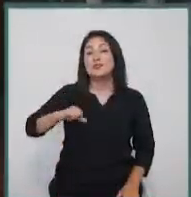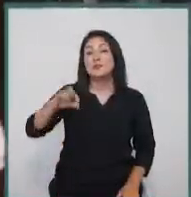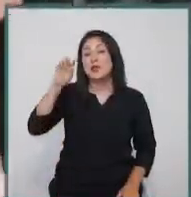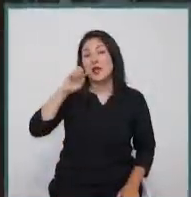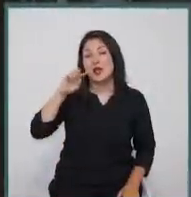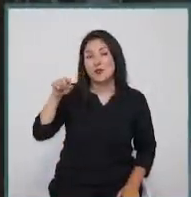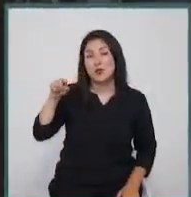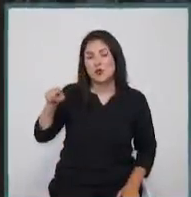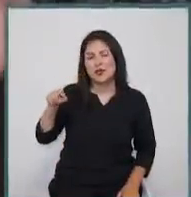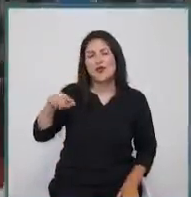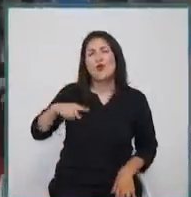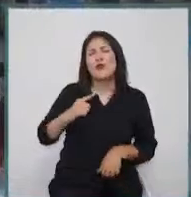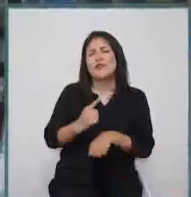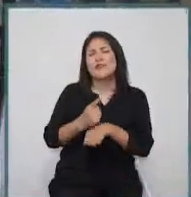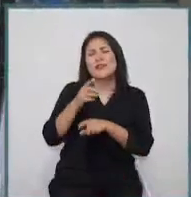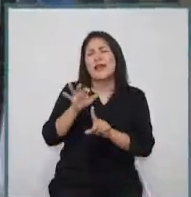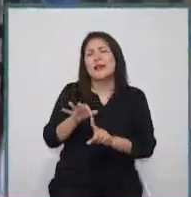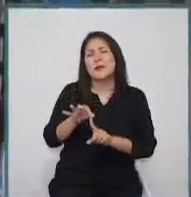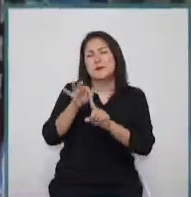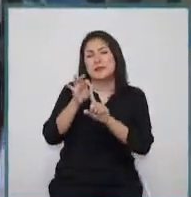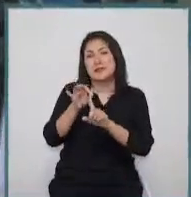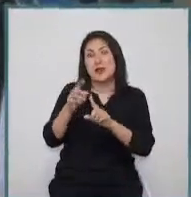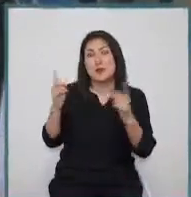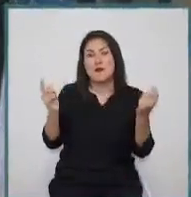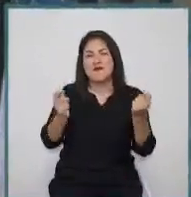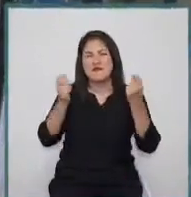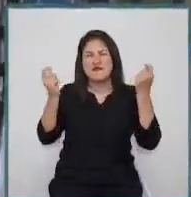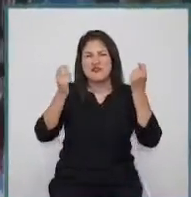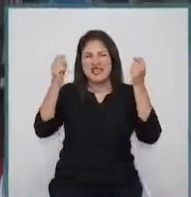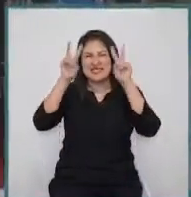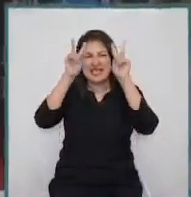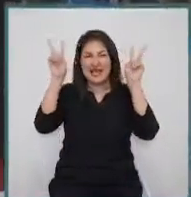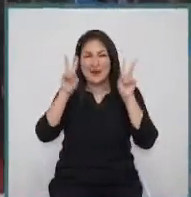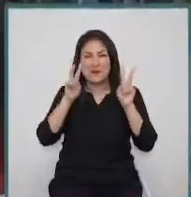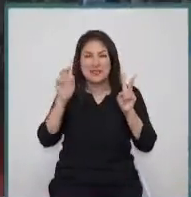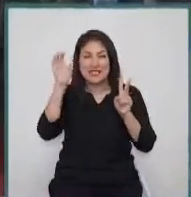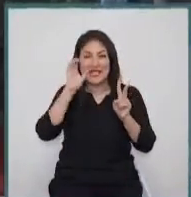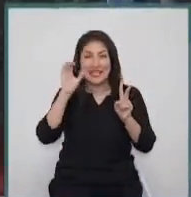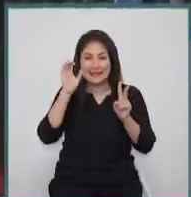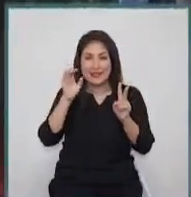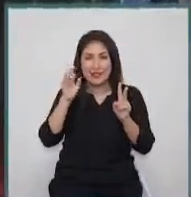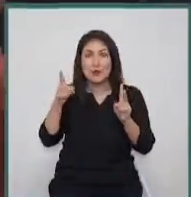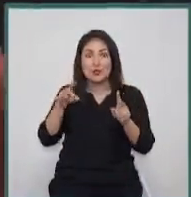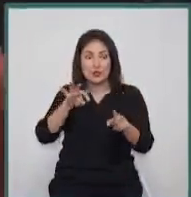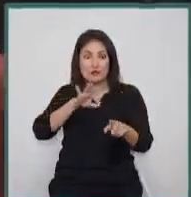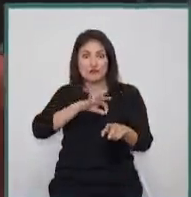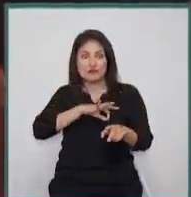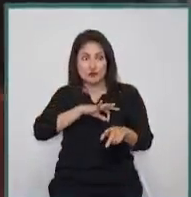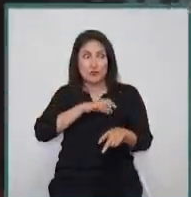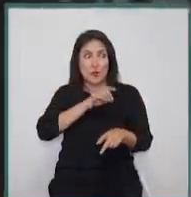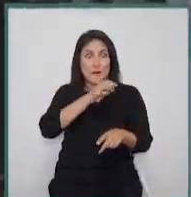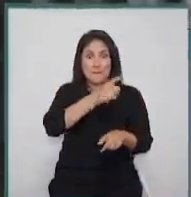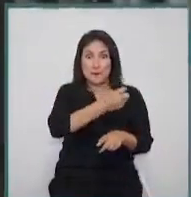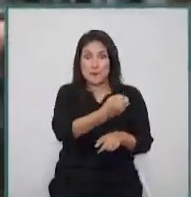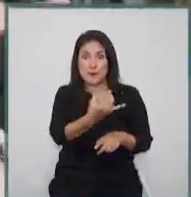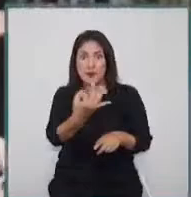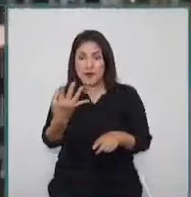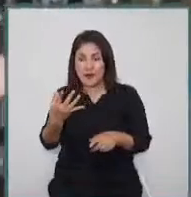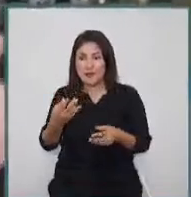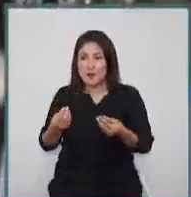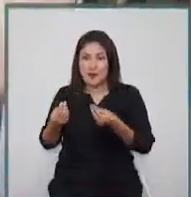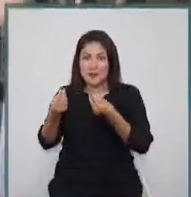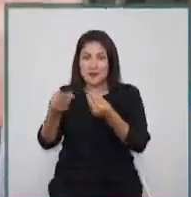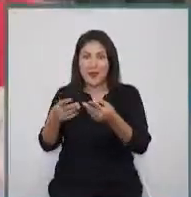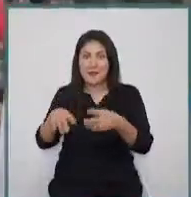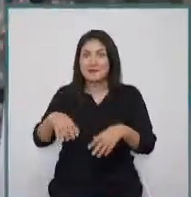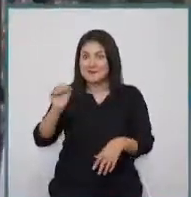En la Municipalidad de Puno. Hoy también es un día muy importante aquí en la fiesta de la Virgen de la Candelaria porque van a condecorar a todas las personas